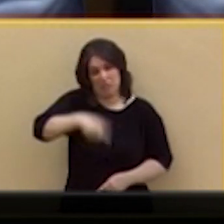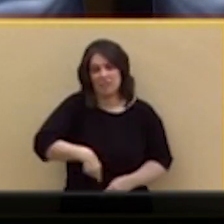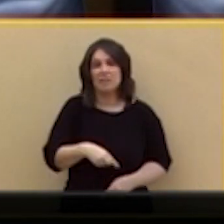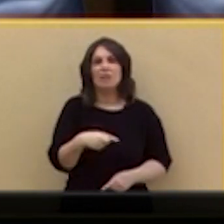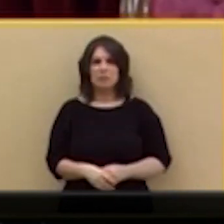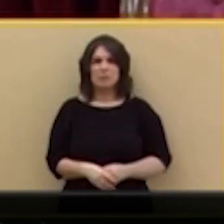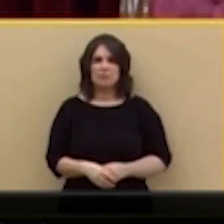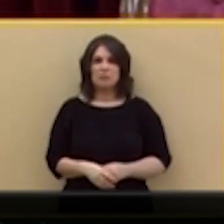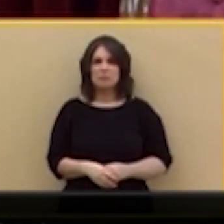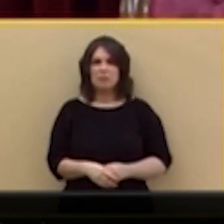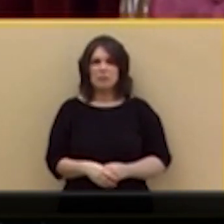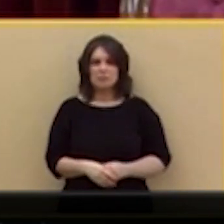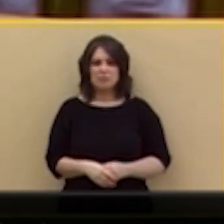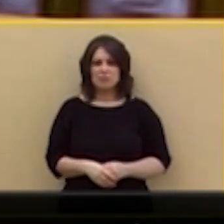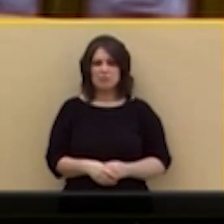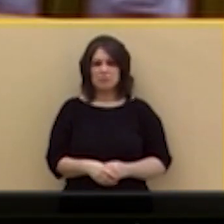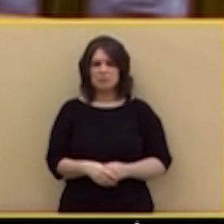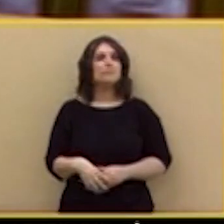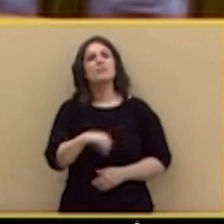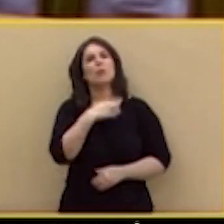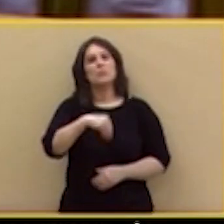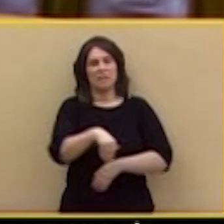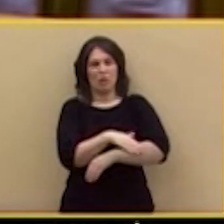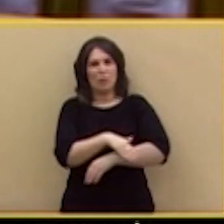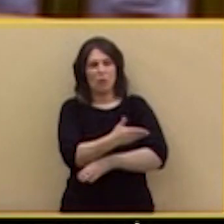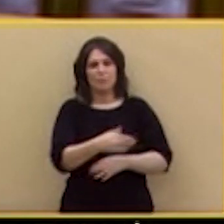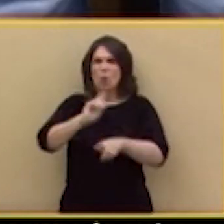Grande Marlaska y Sánchez evita pronunciarse sobre el ministro.